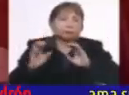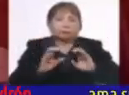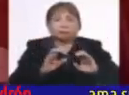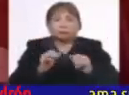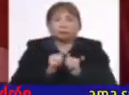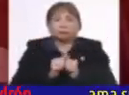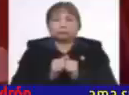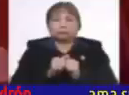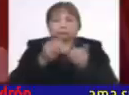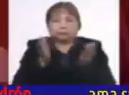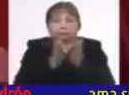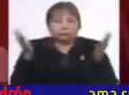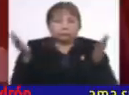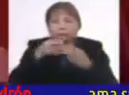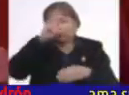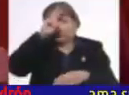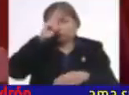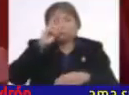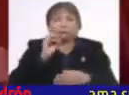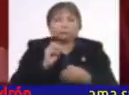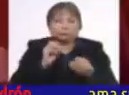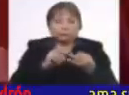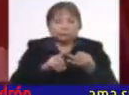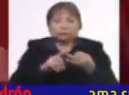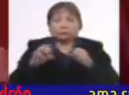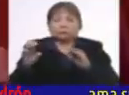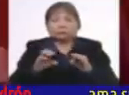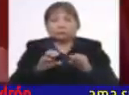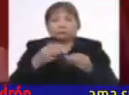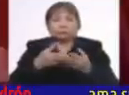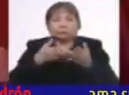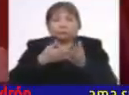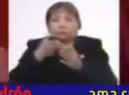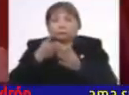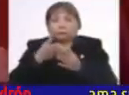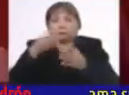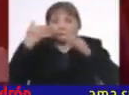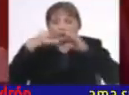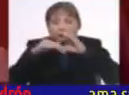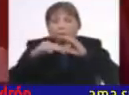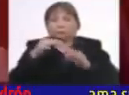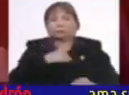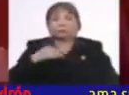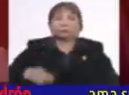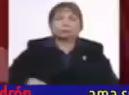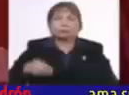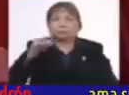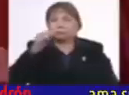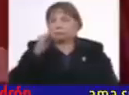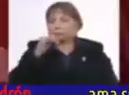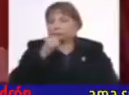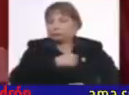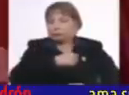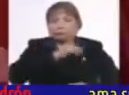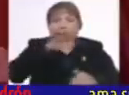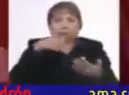vía el peruano la publicación o se hace vía el portal del ministerio interior por lo